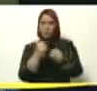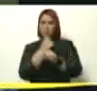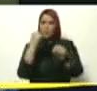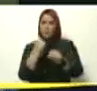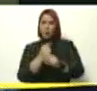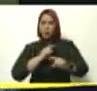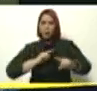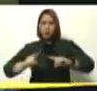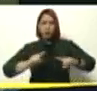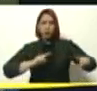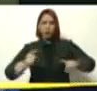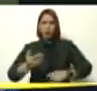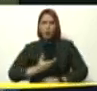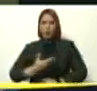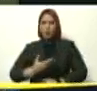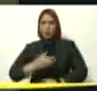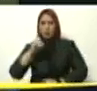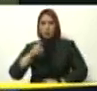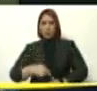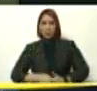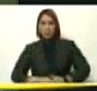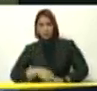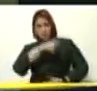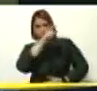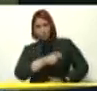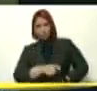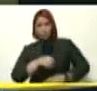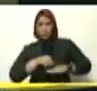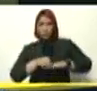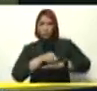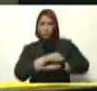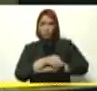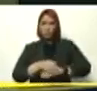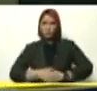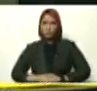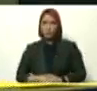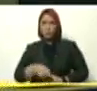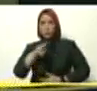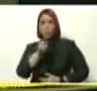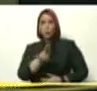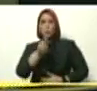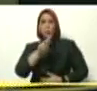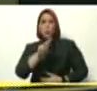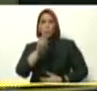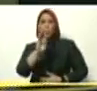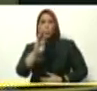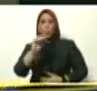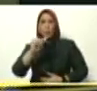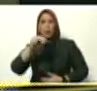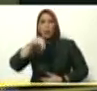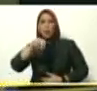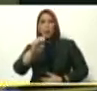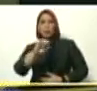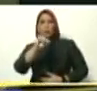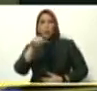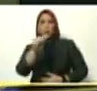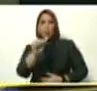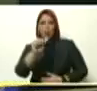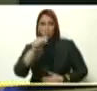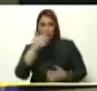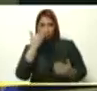también. Se trata del alcalde del municipio Urbaneja, Manuel